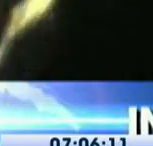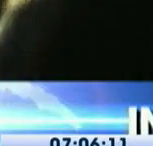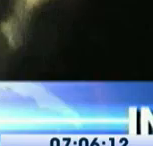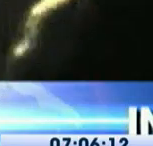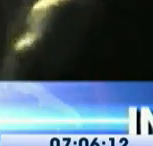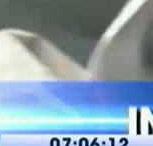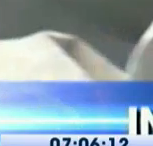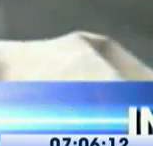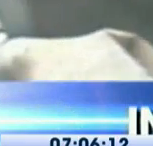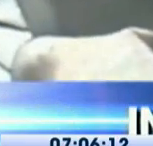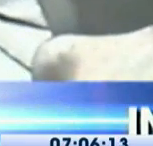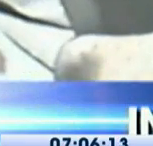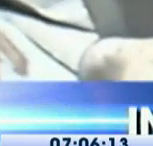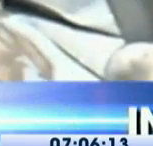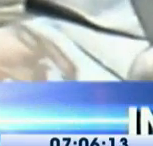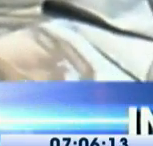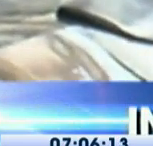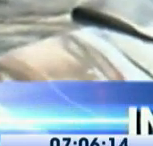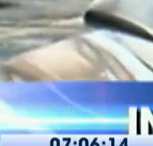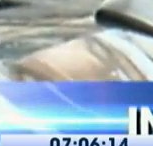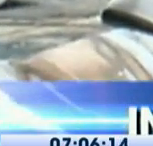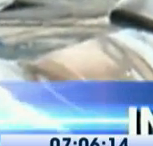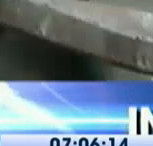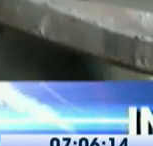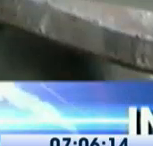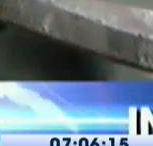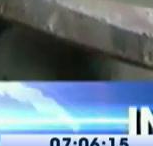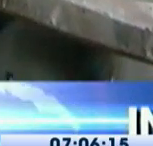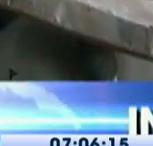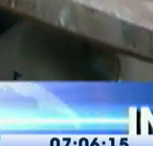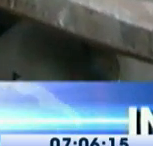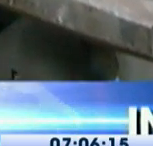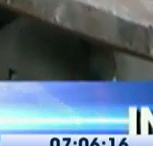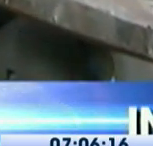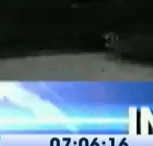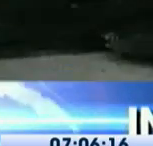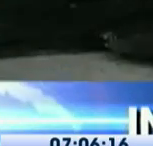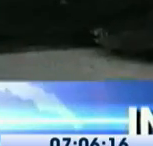siniestro provocó la reacción de autoridades del gobierno que brindarán su ayuda.